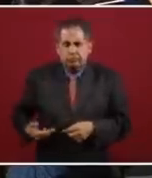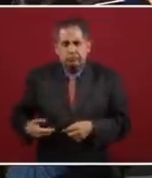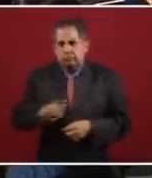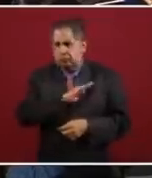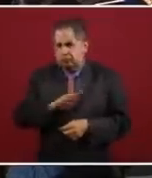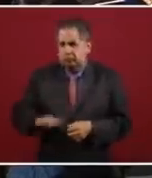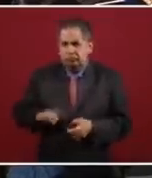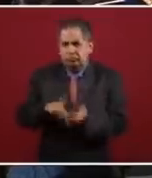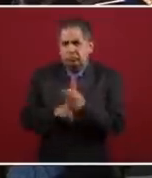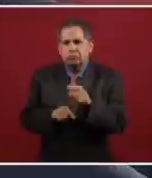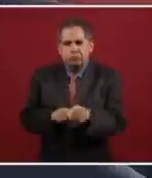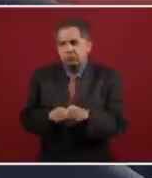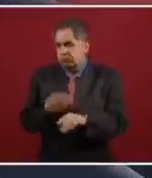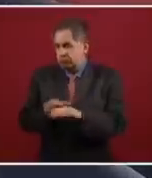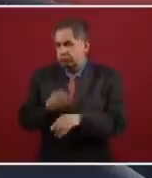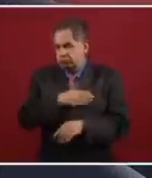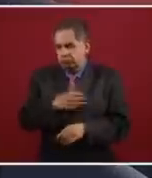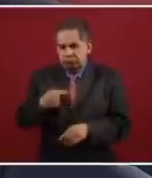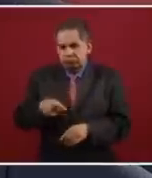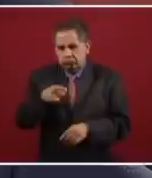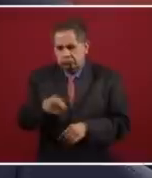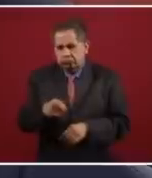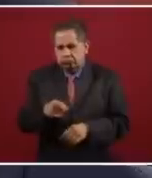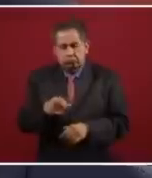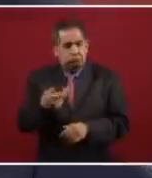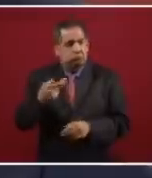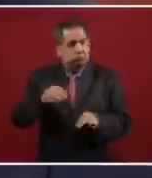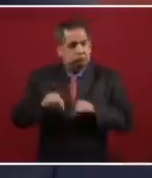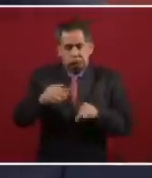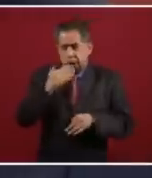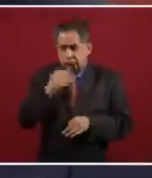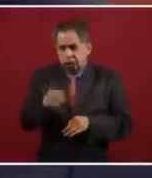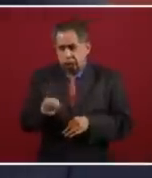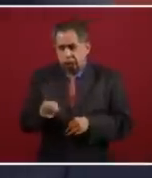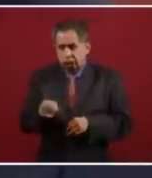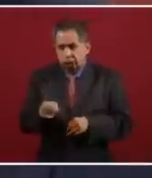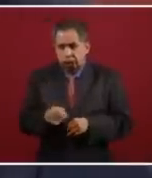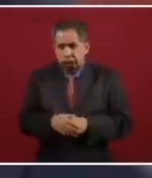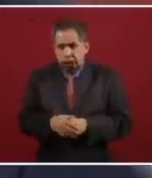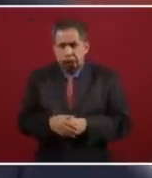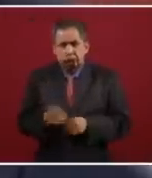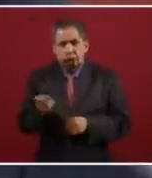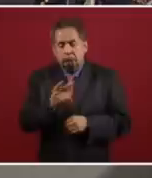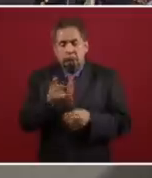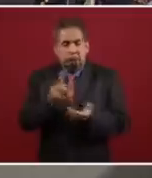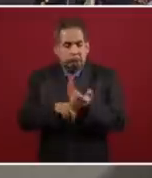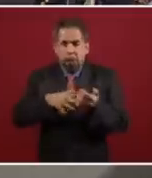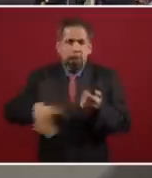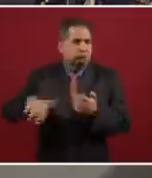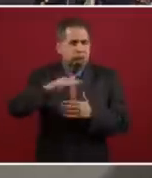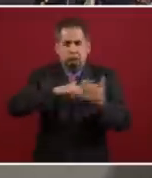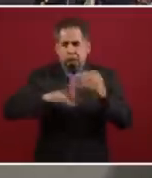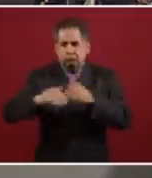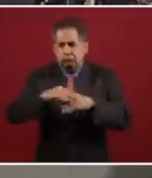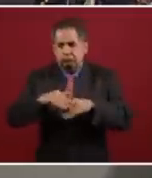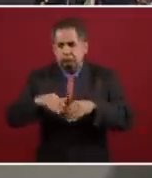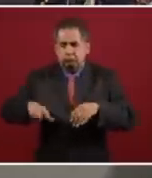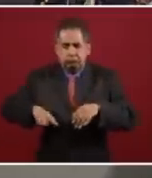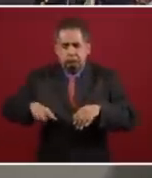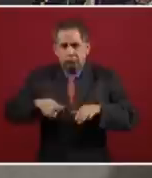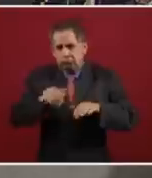es muy buena, servidora pública. Ellos han buscado apoyo de todos los niveles de gobierno y los